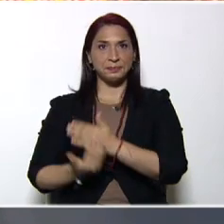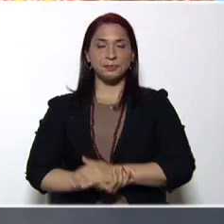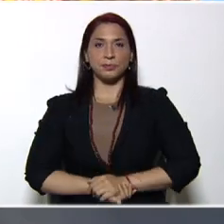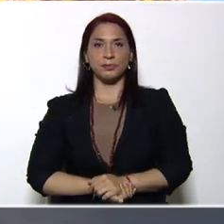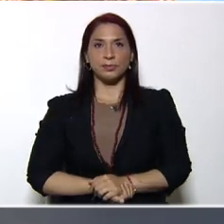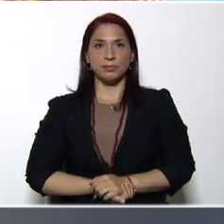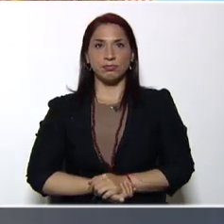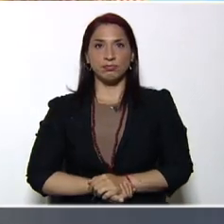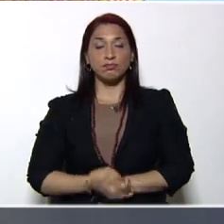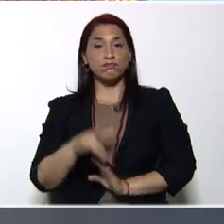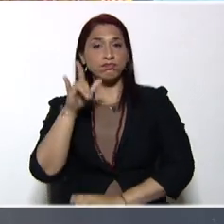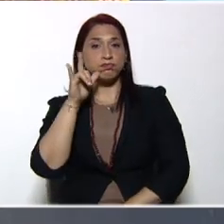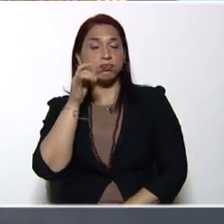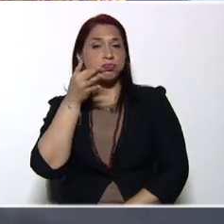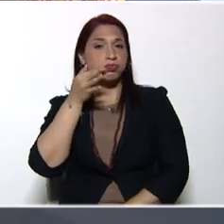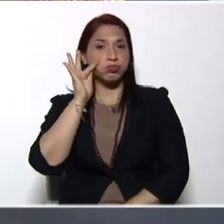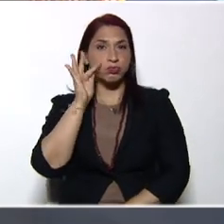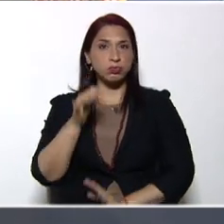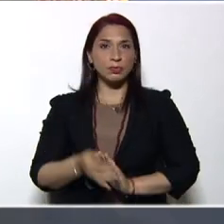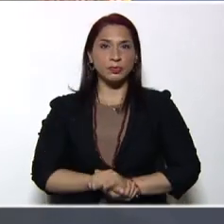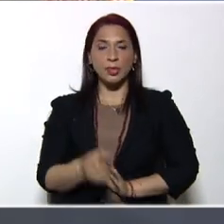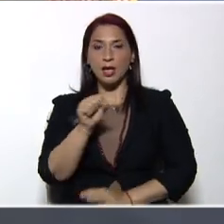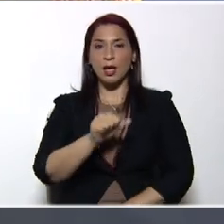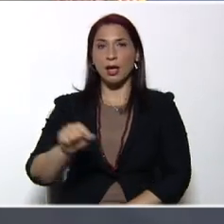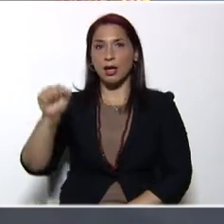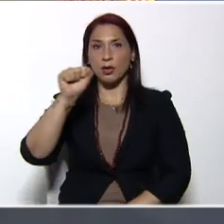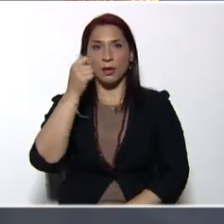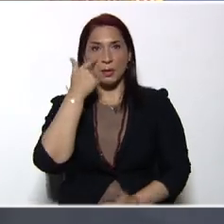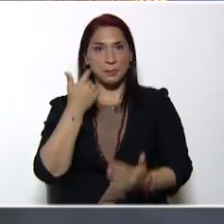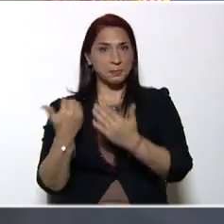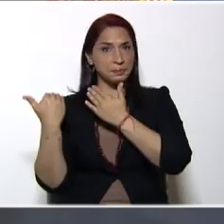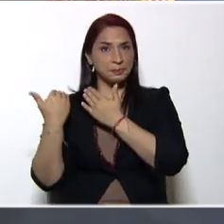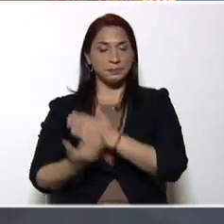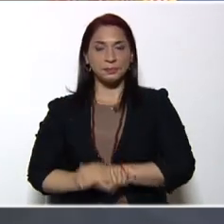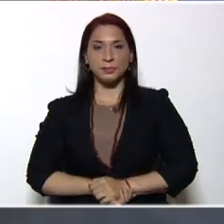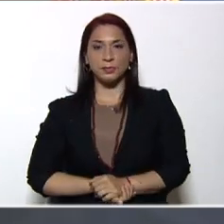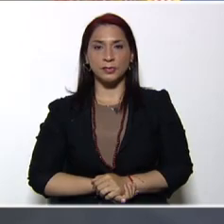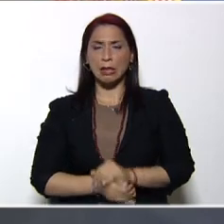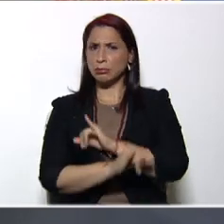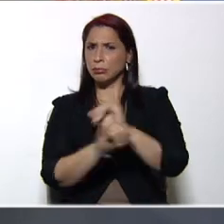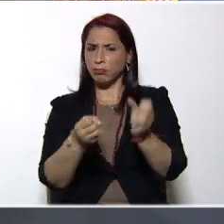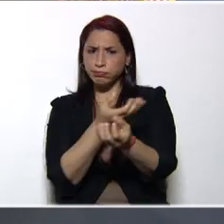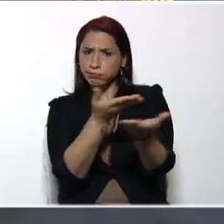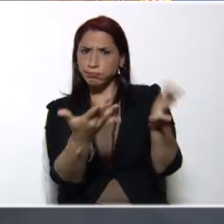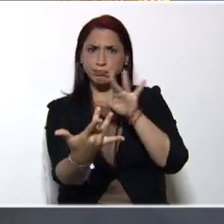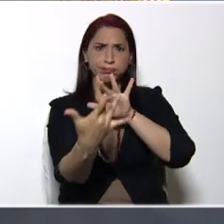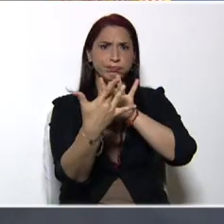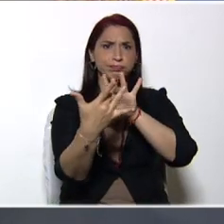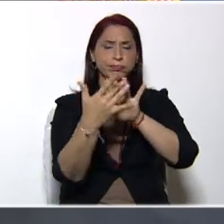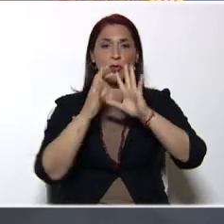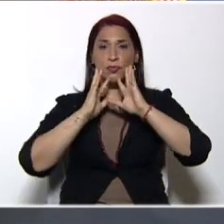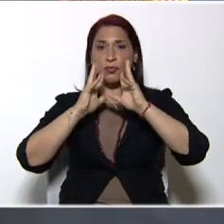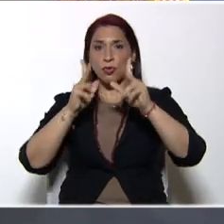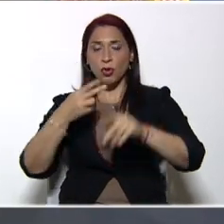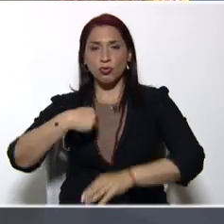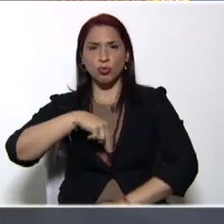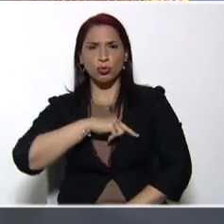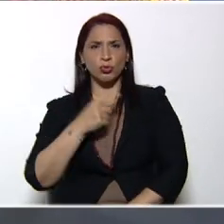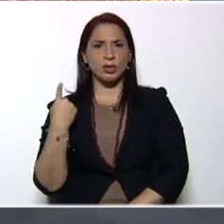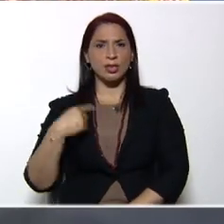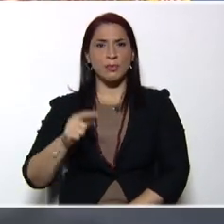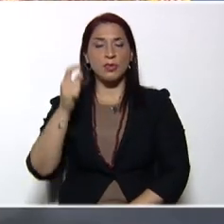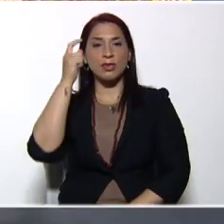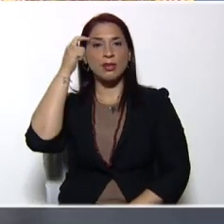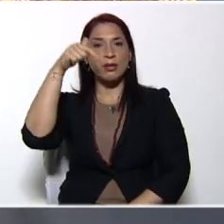@FamiliaEscuela1, y en Instagram y Facebook, Cada Familia Una Escuela. Ya que ustedes se están conectando, les voy a mencionar que aquí tendremos el día